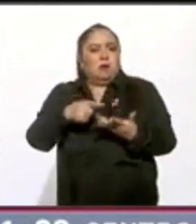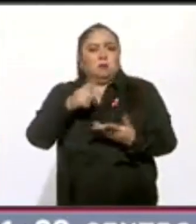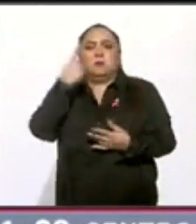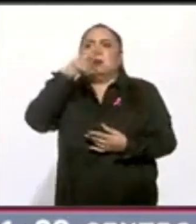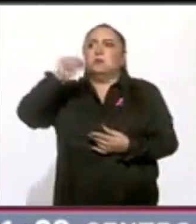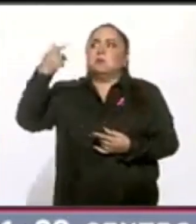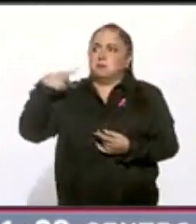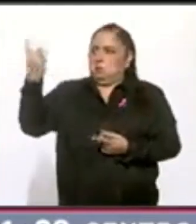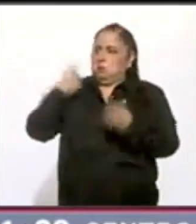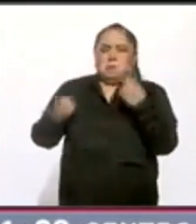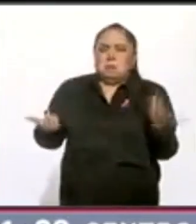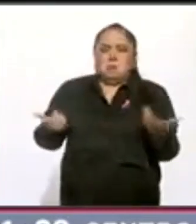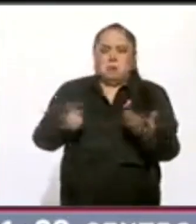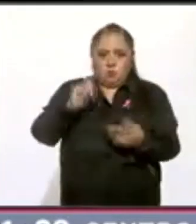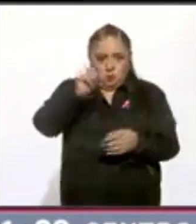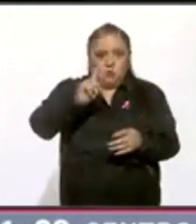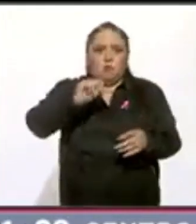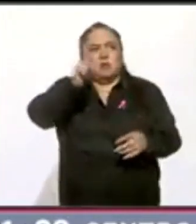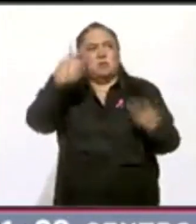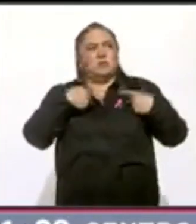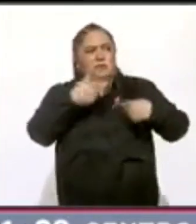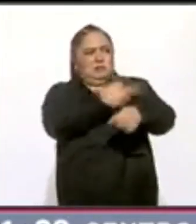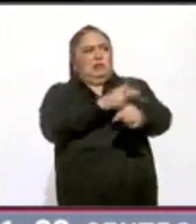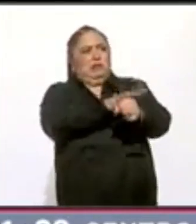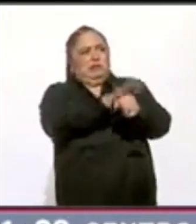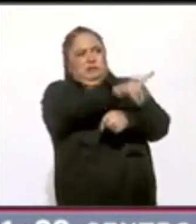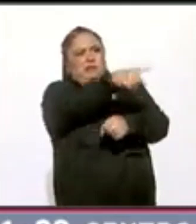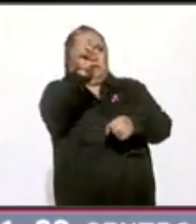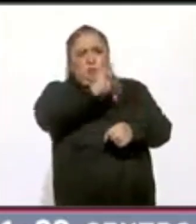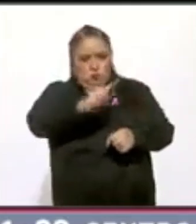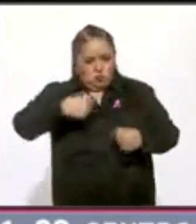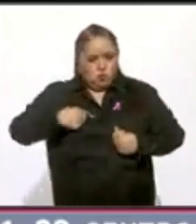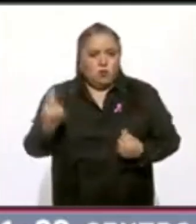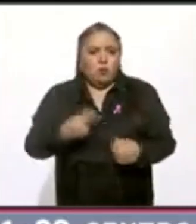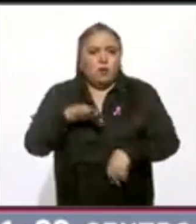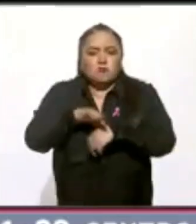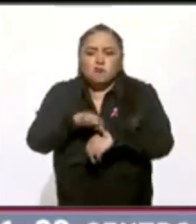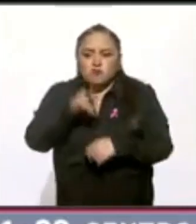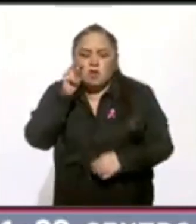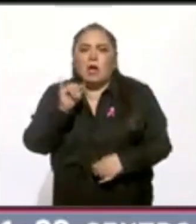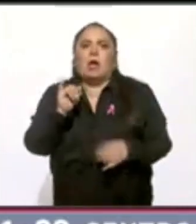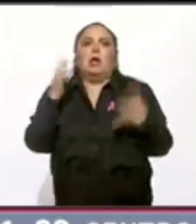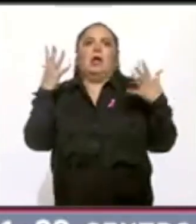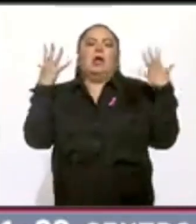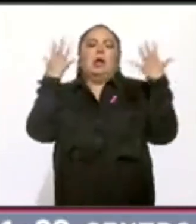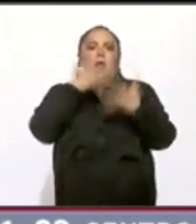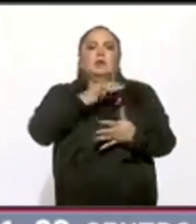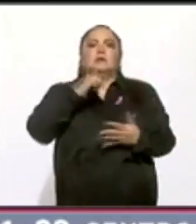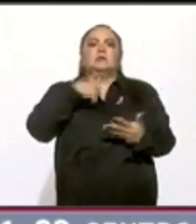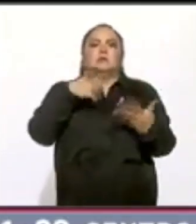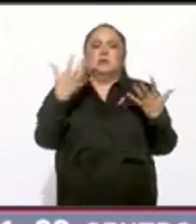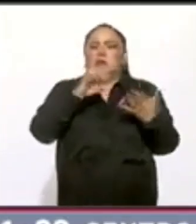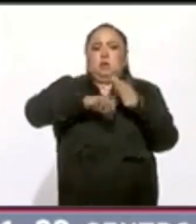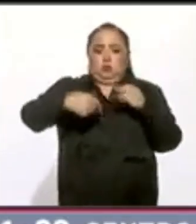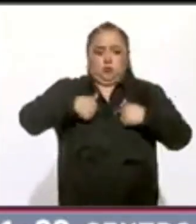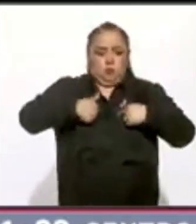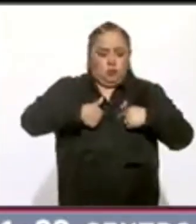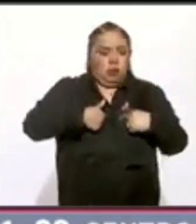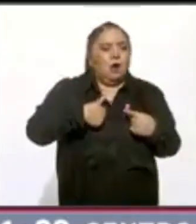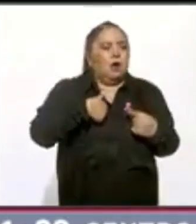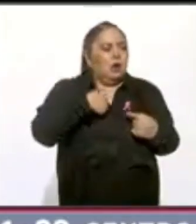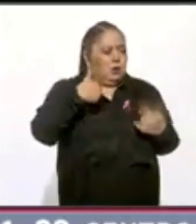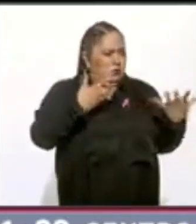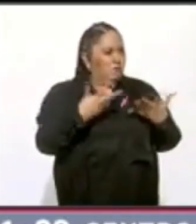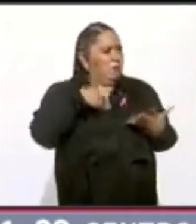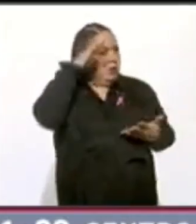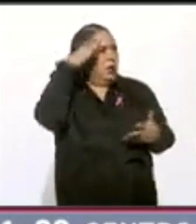otras personas realicen los trámites que uno tiene que realizar, pues te da una idea de si lo que planeaste está bien, no está bien, y no pensar